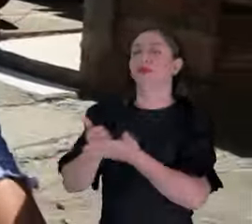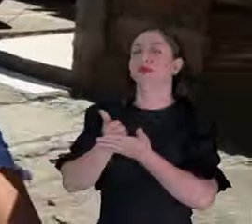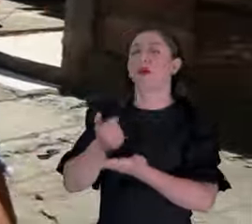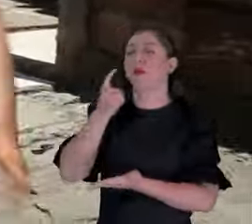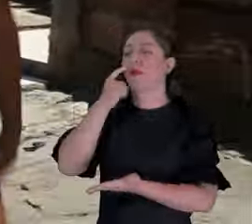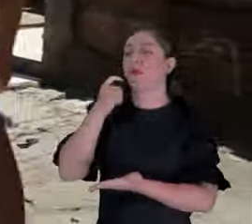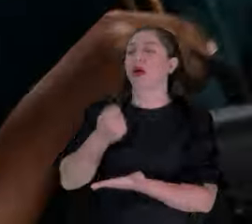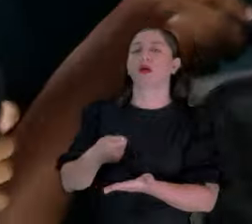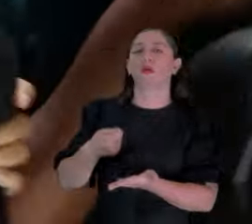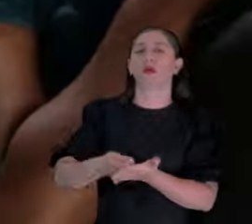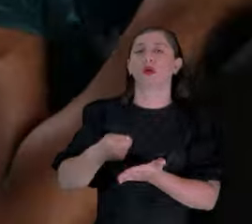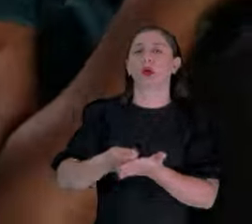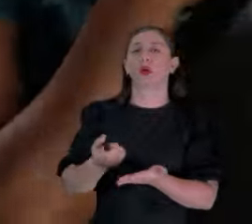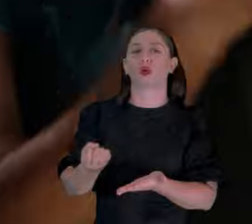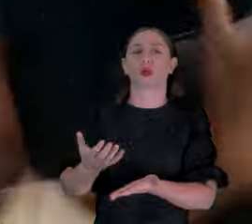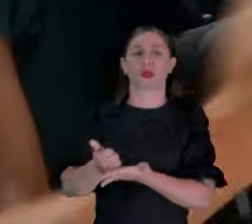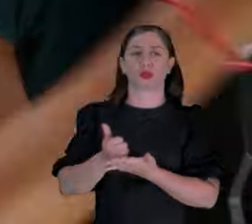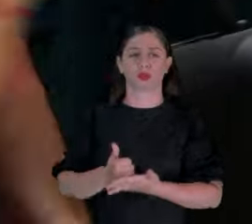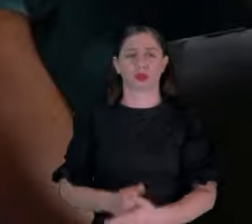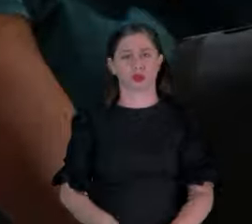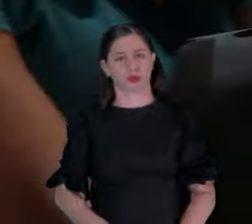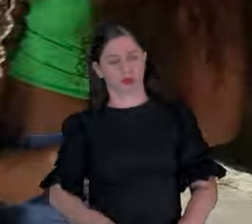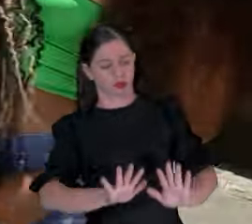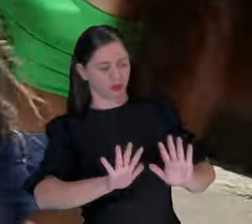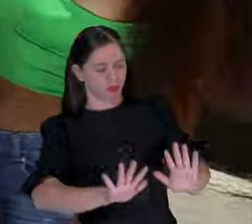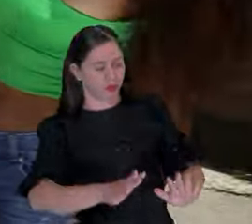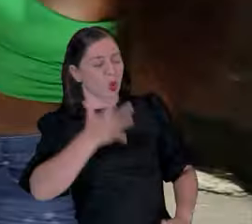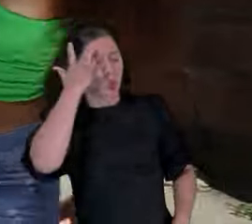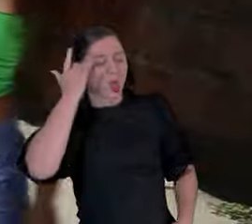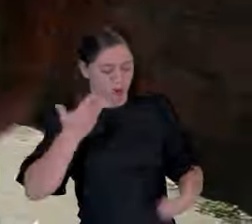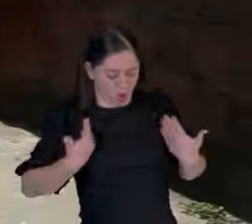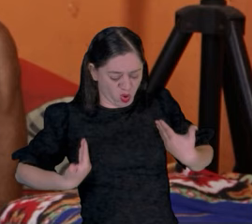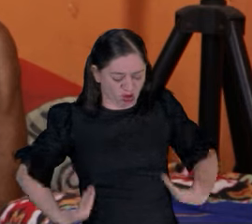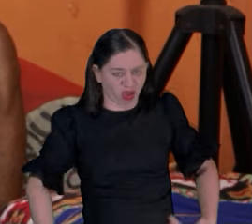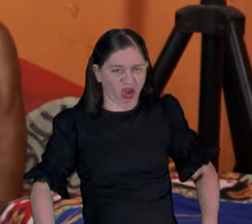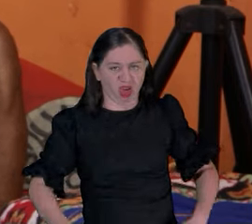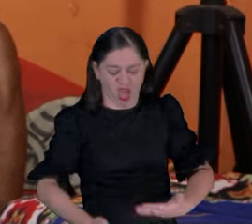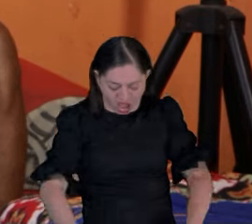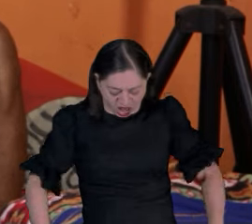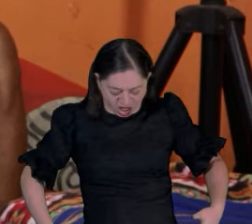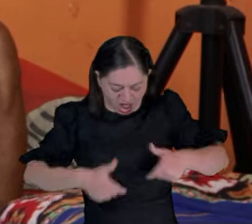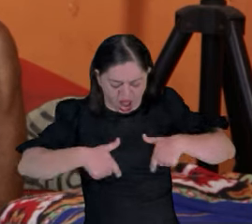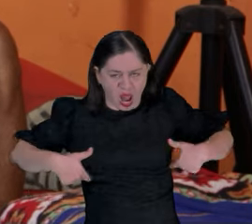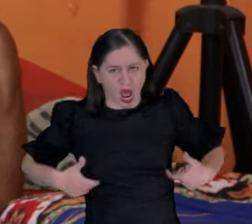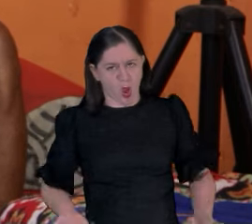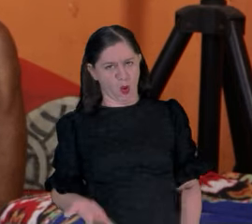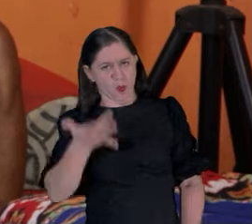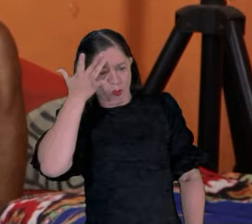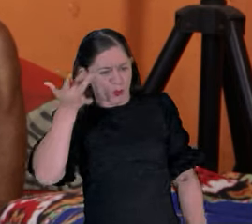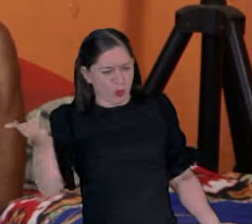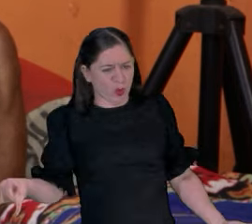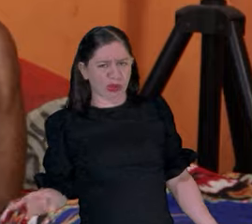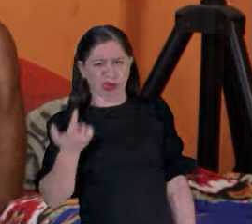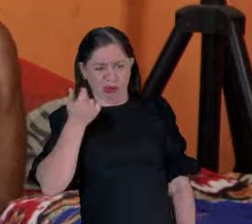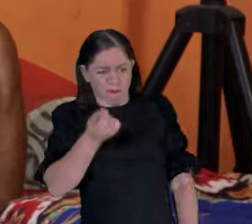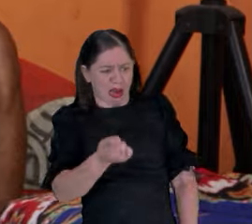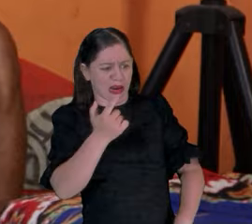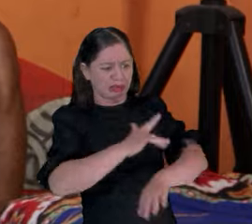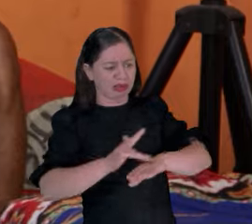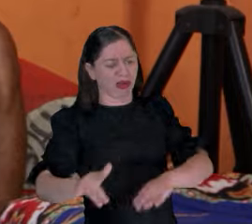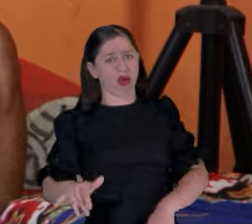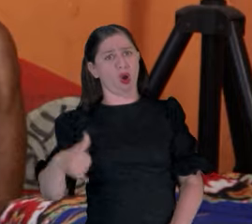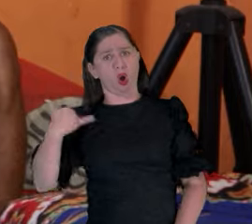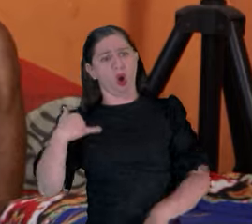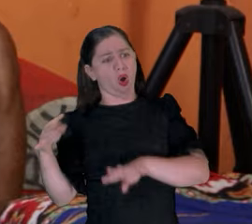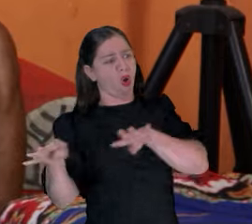a mí. ¿A usted con cuántas me va a ayudar? ¿Con cuántas le va a ayudar? Sí. ¿Qué? ¿Usted por qué anda vestida en la calle así, viringa,